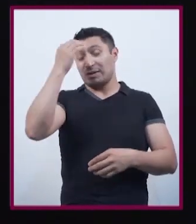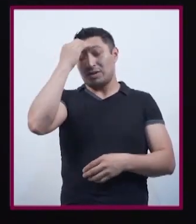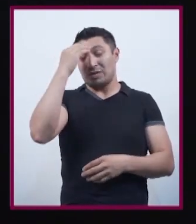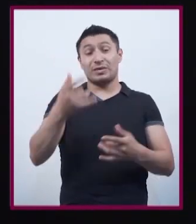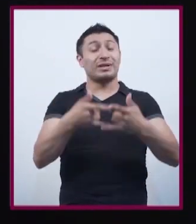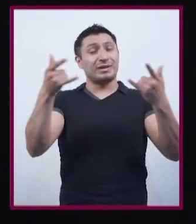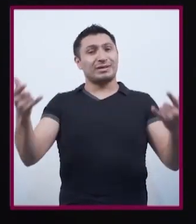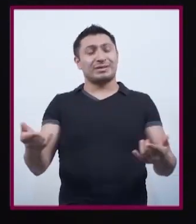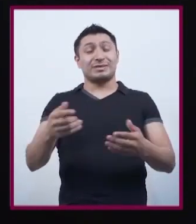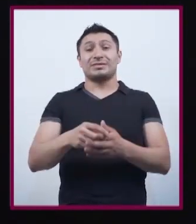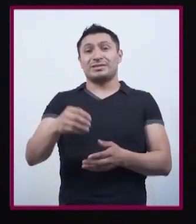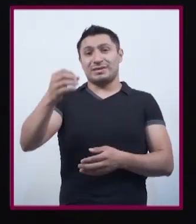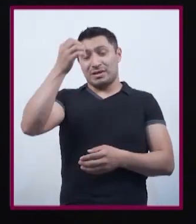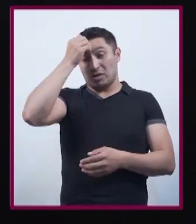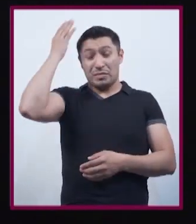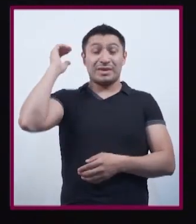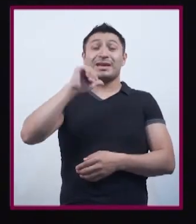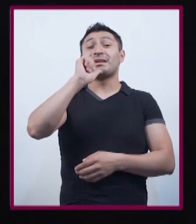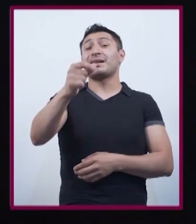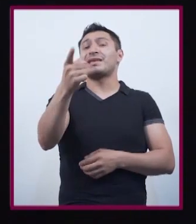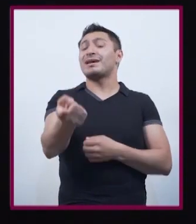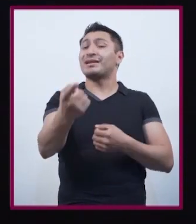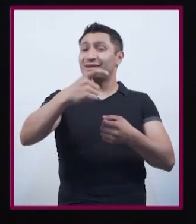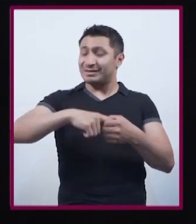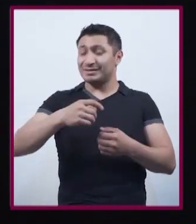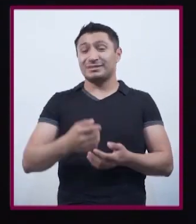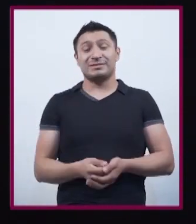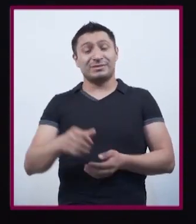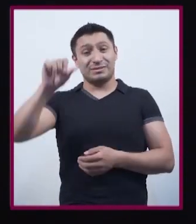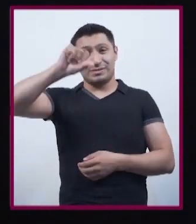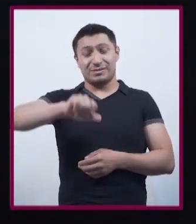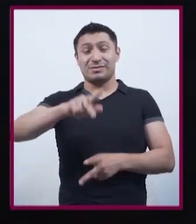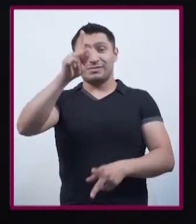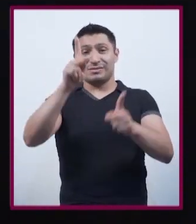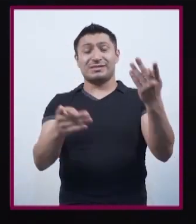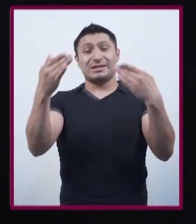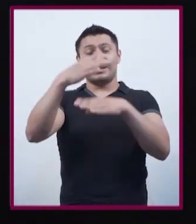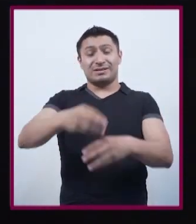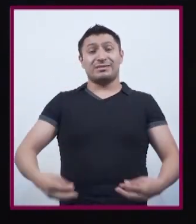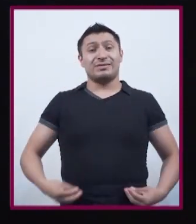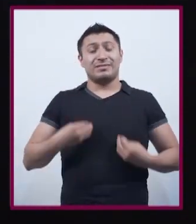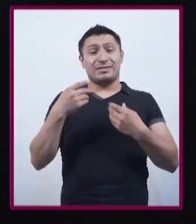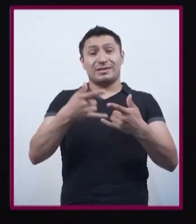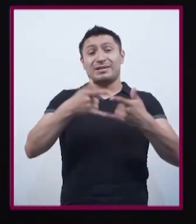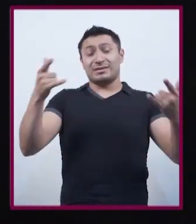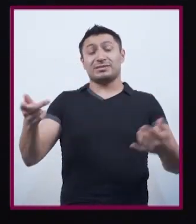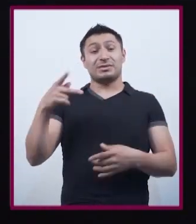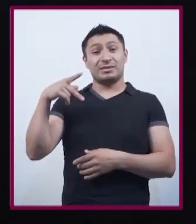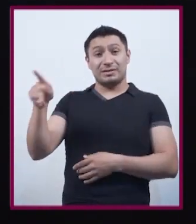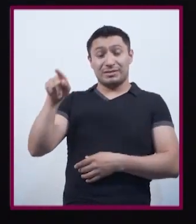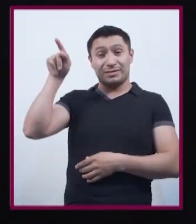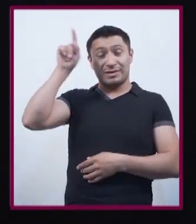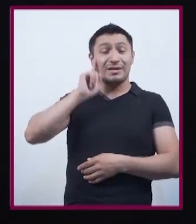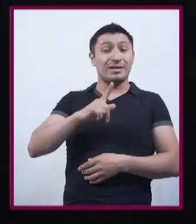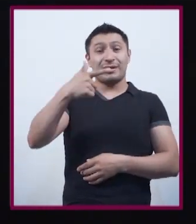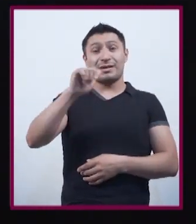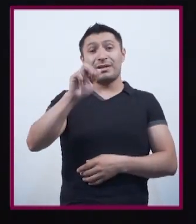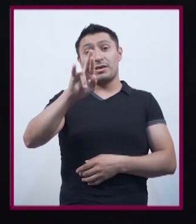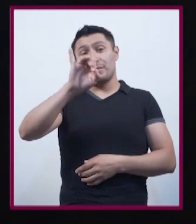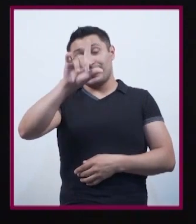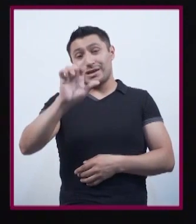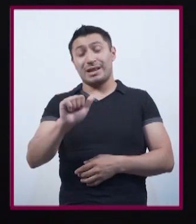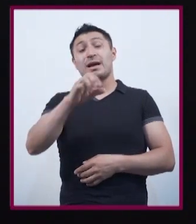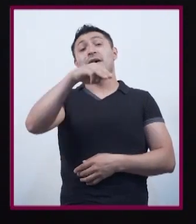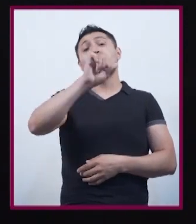México postrevolucionario. Yo soy Margot Cortázar y esto es tu programa de Conciencia Histórica. El pasado no ha